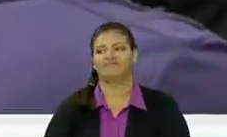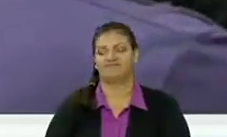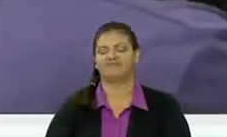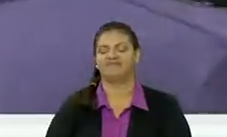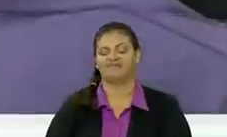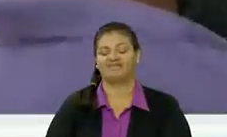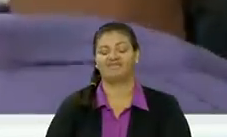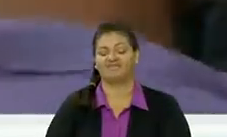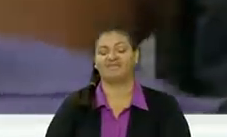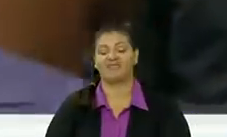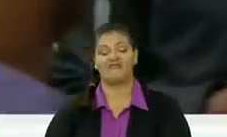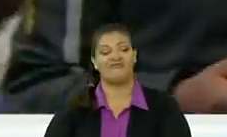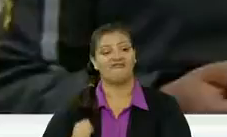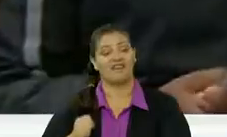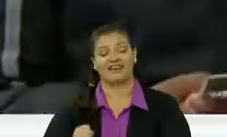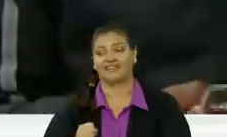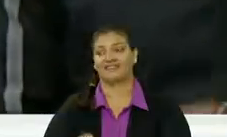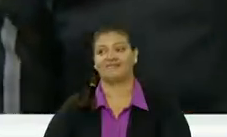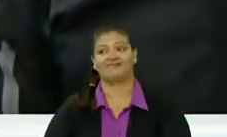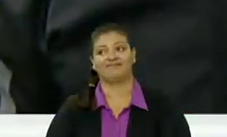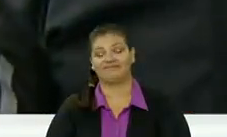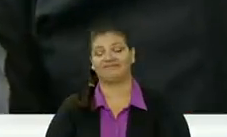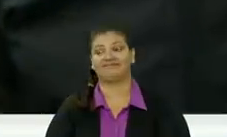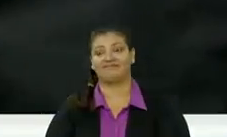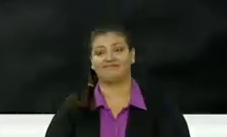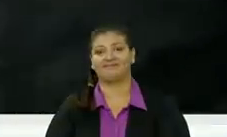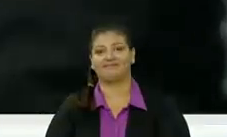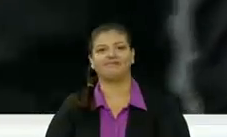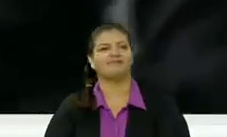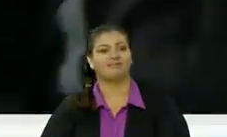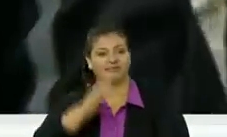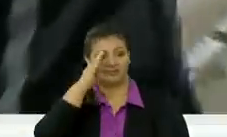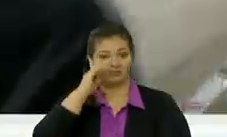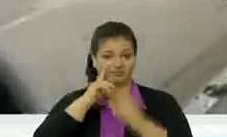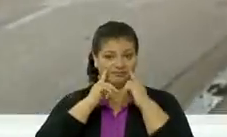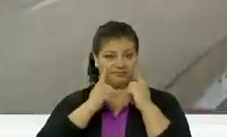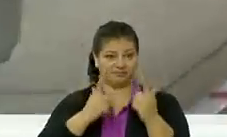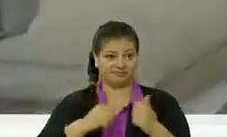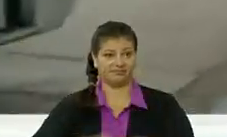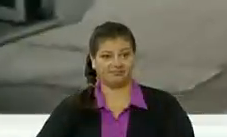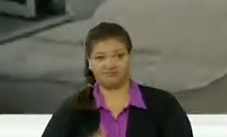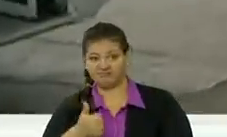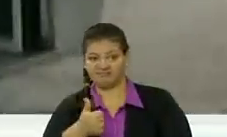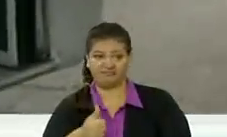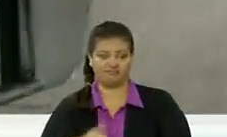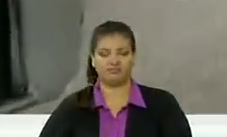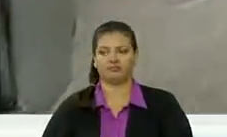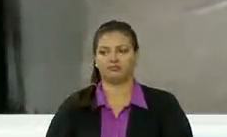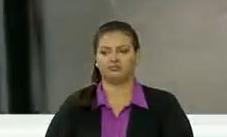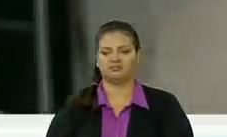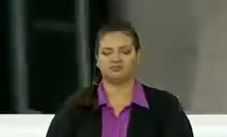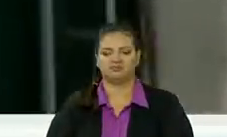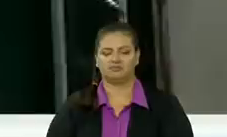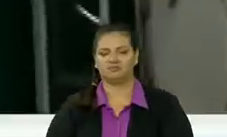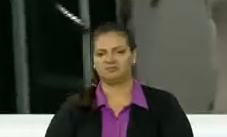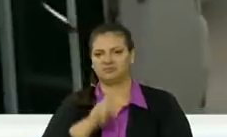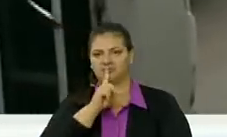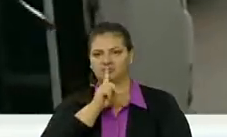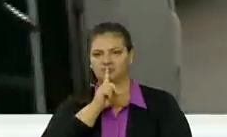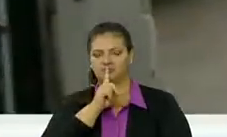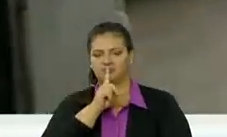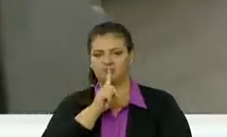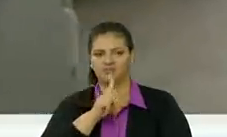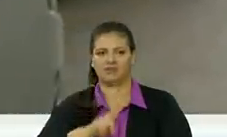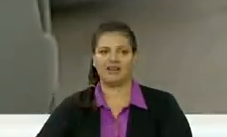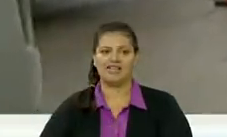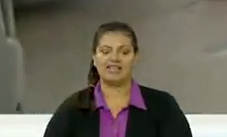operativo? Vamos más temprano. Listo, vamos a dialogar con él. Ve, las personas están reclamando que la unidad ya avance,